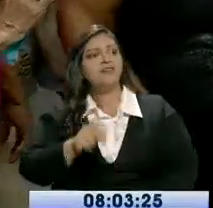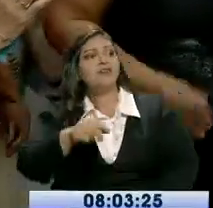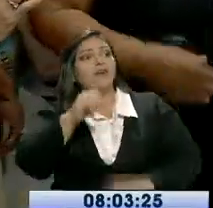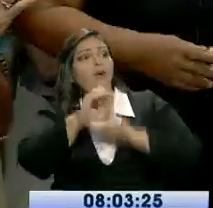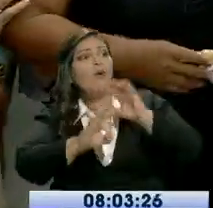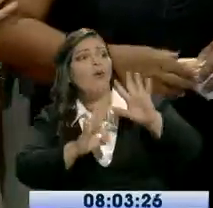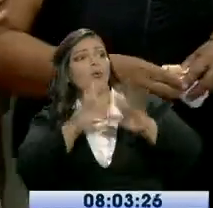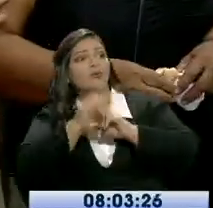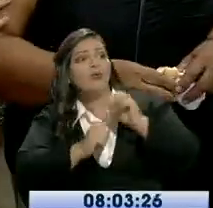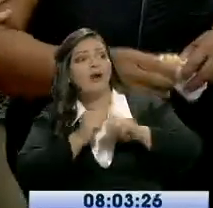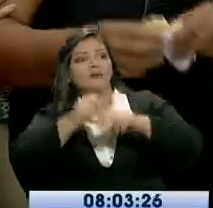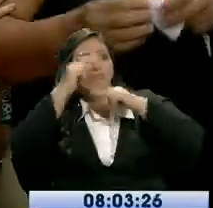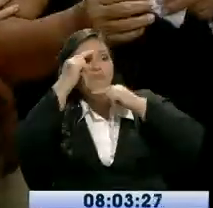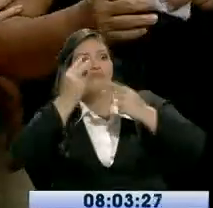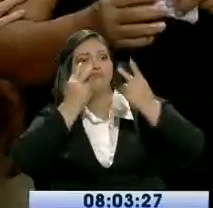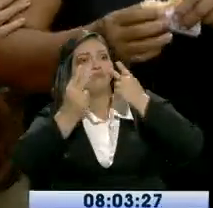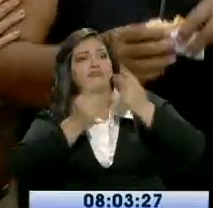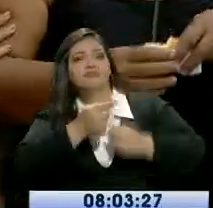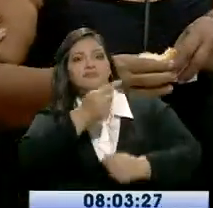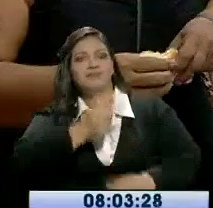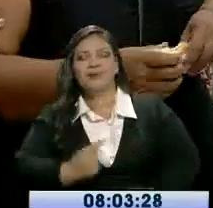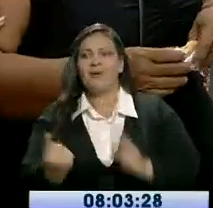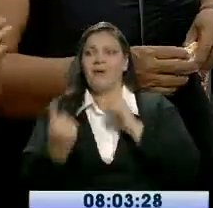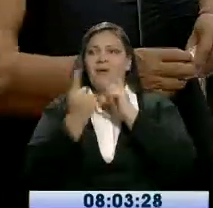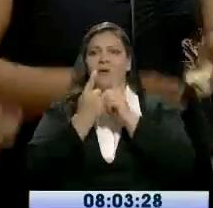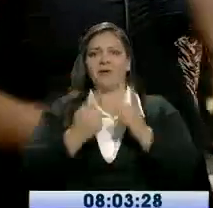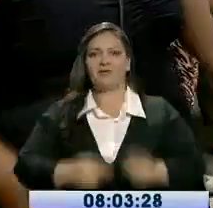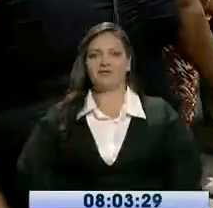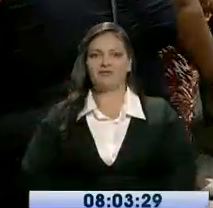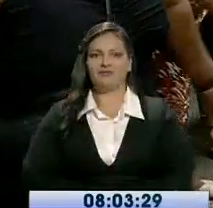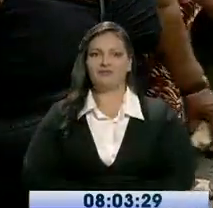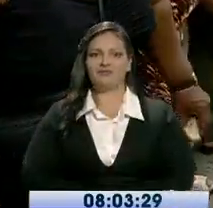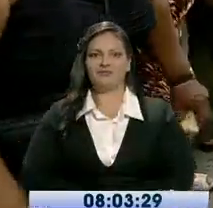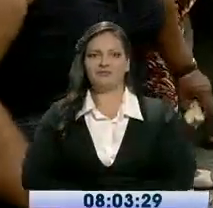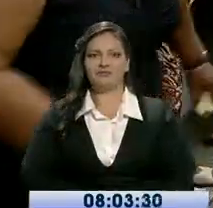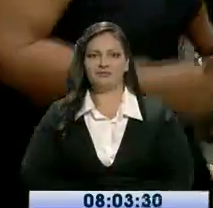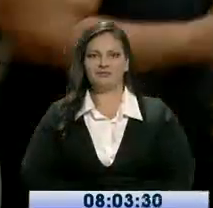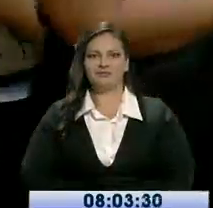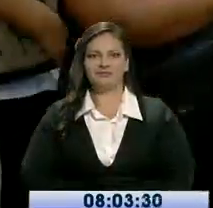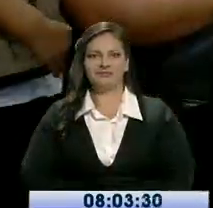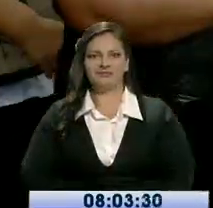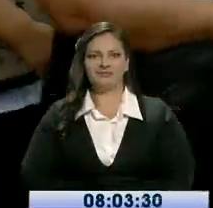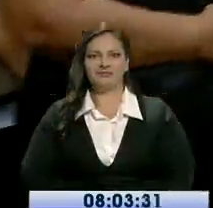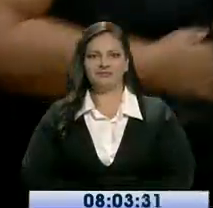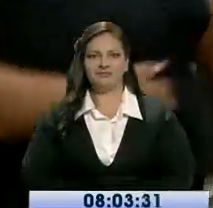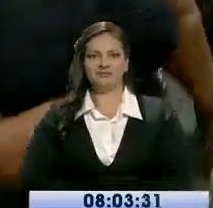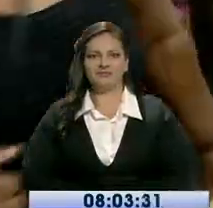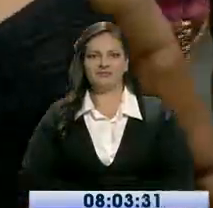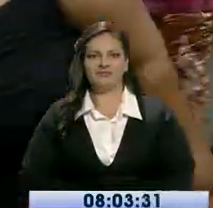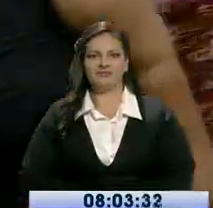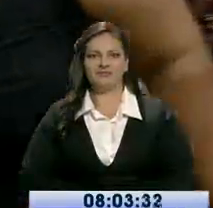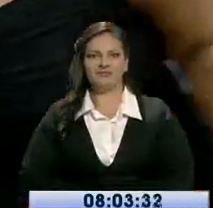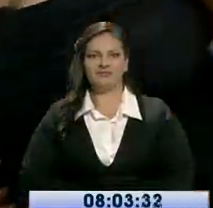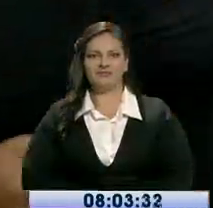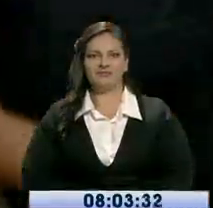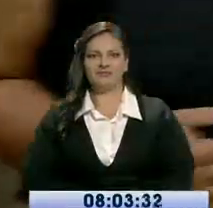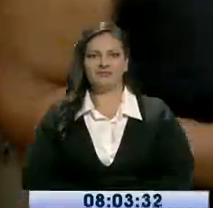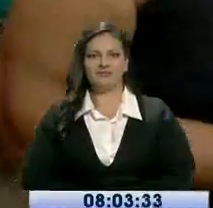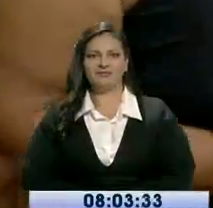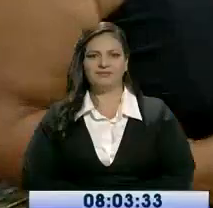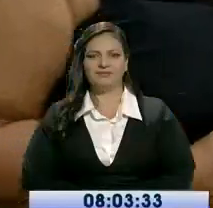ya. No, usted ya sabe, único. Oh, no, por favor, por favor. A ver, aquí estamos el selfie, a